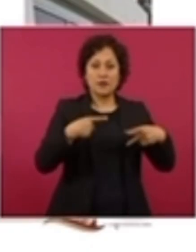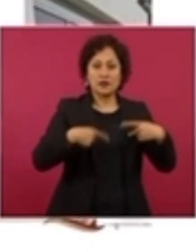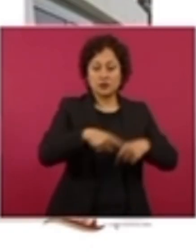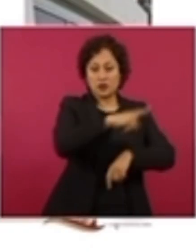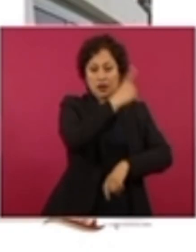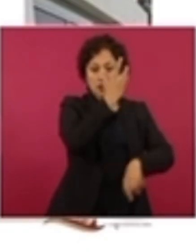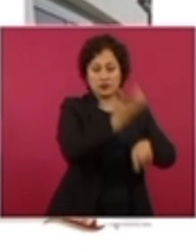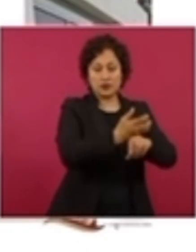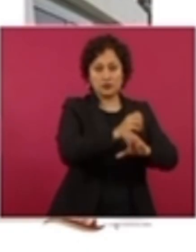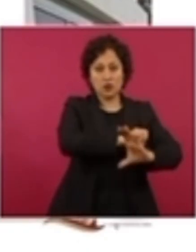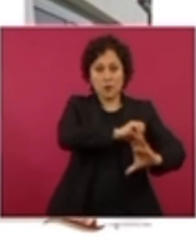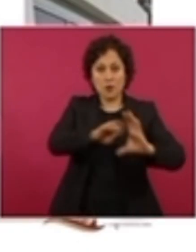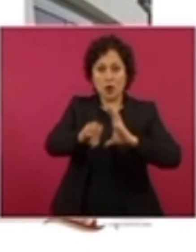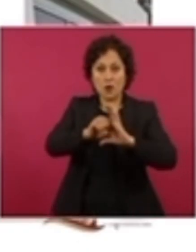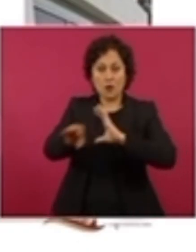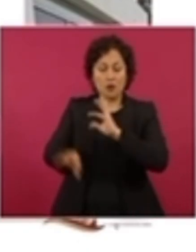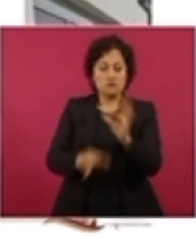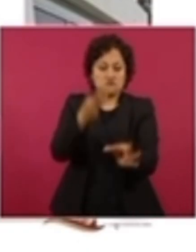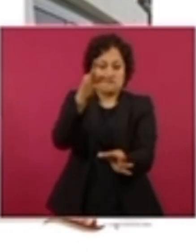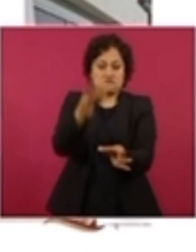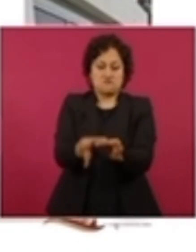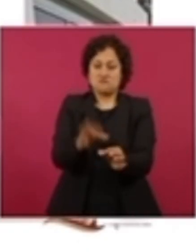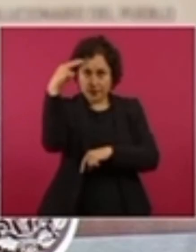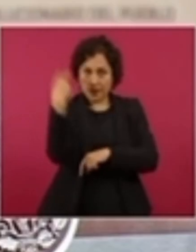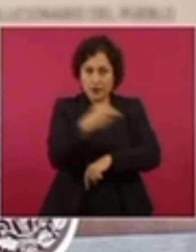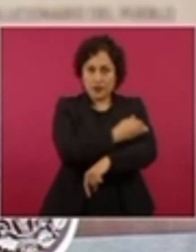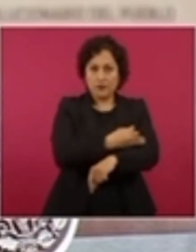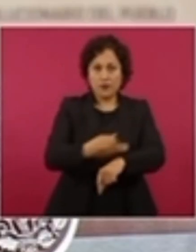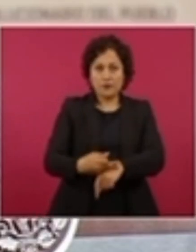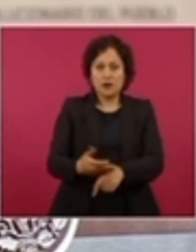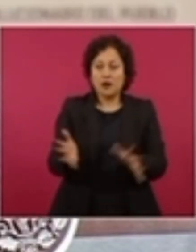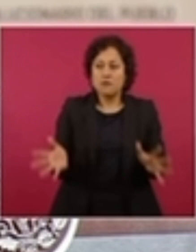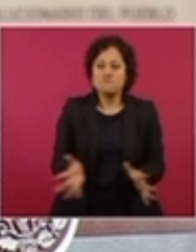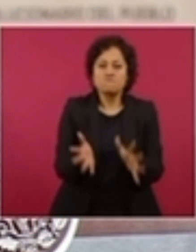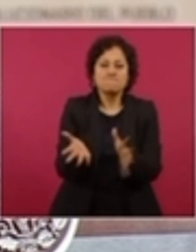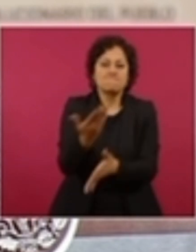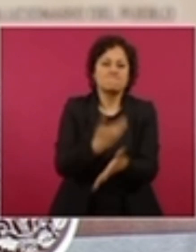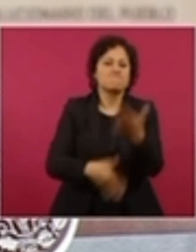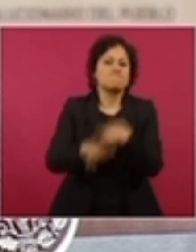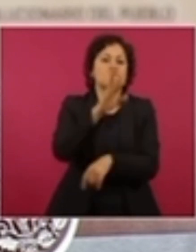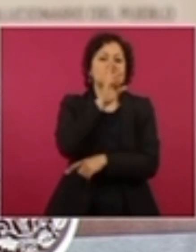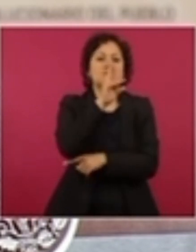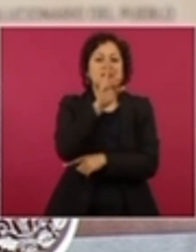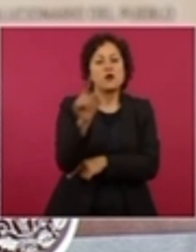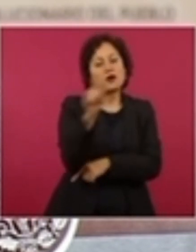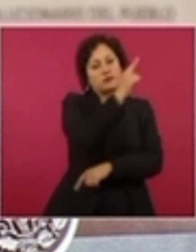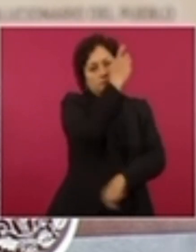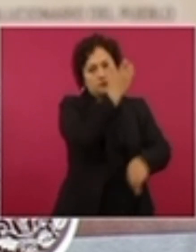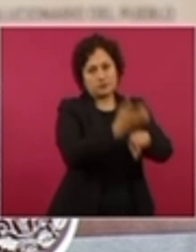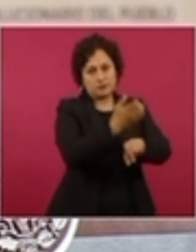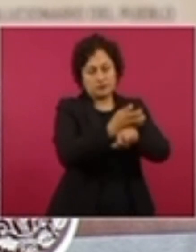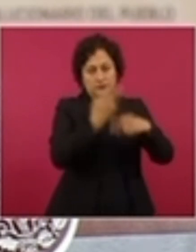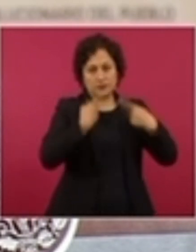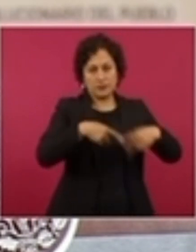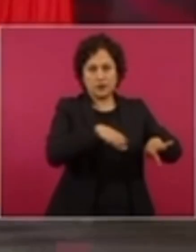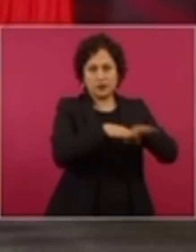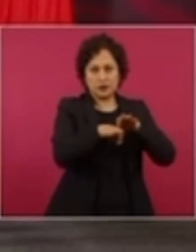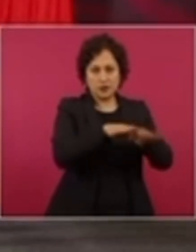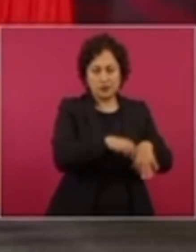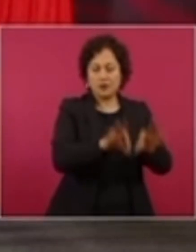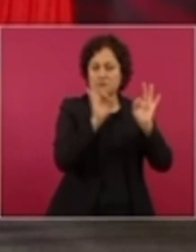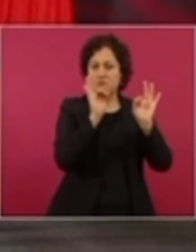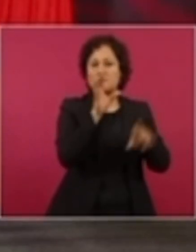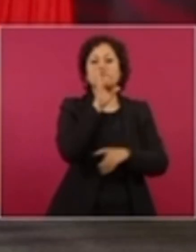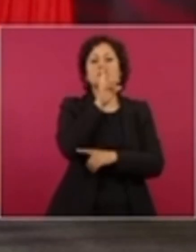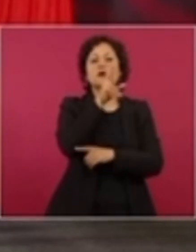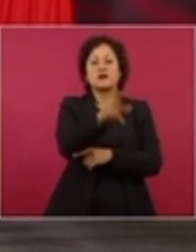mantenga sus ahorros con rendimientos y seguridad. Con esto se hace realidad el beneficio para que los y las mexicanas en